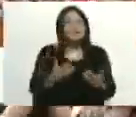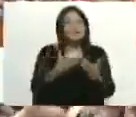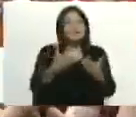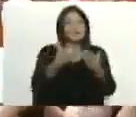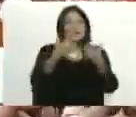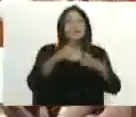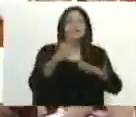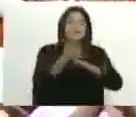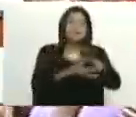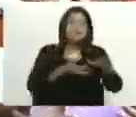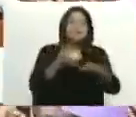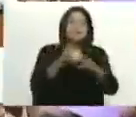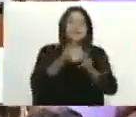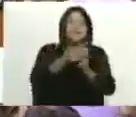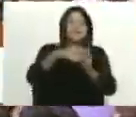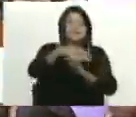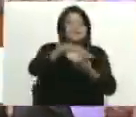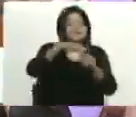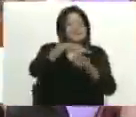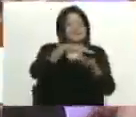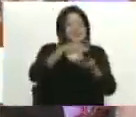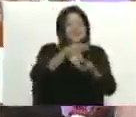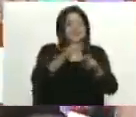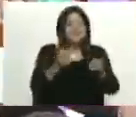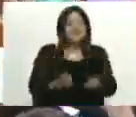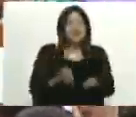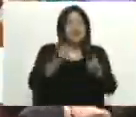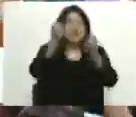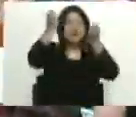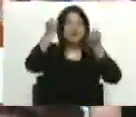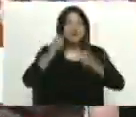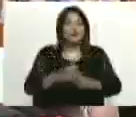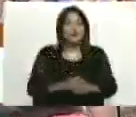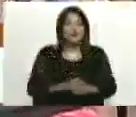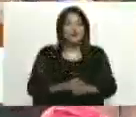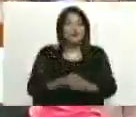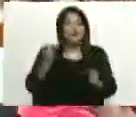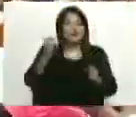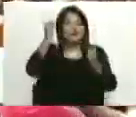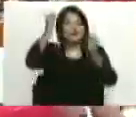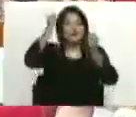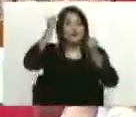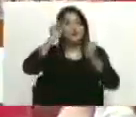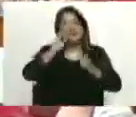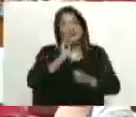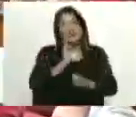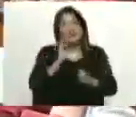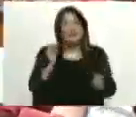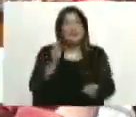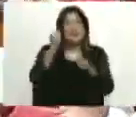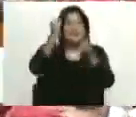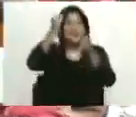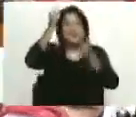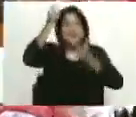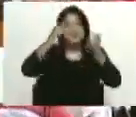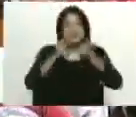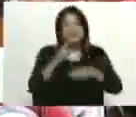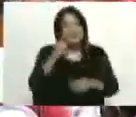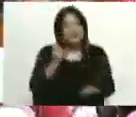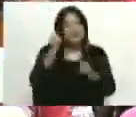la victoria. ¡Que viva la patria! ¡Que viva Bolívar! ¡Que viva Chávez! ¡Que viva